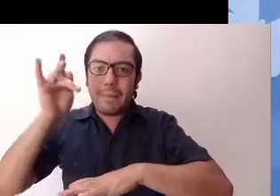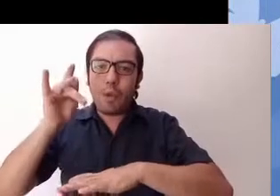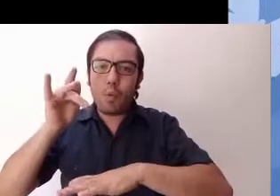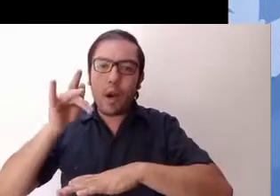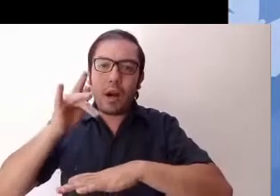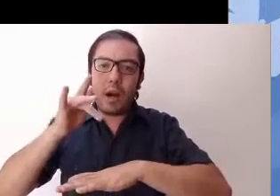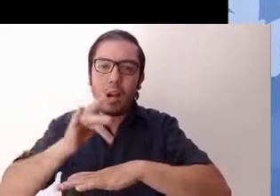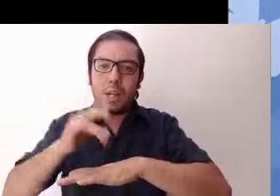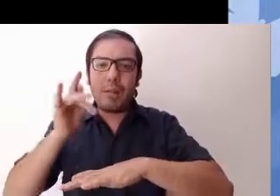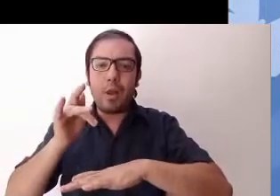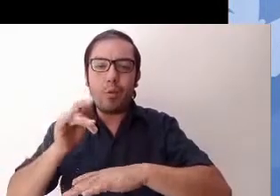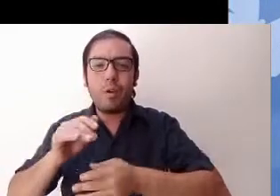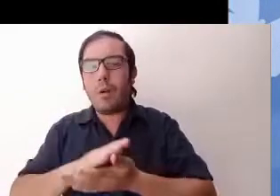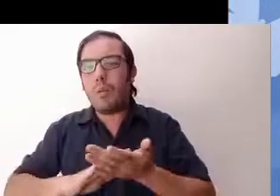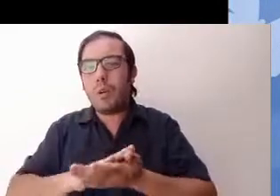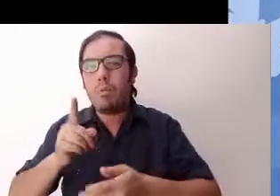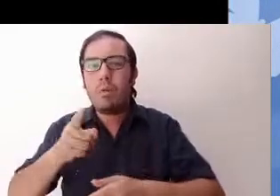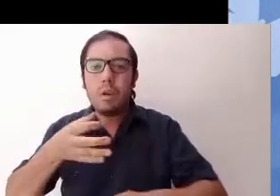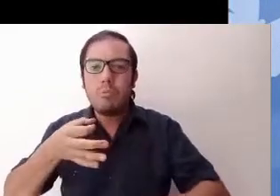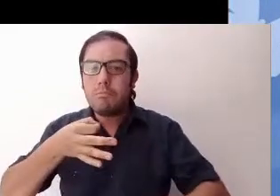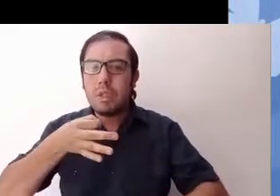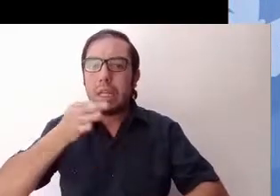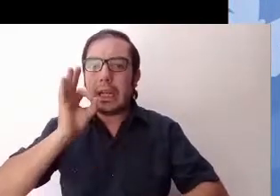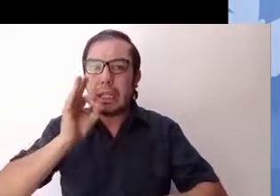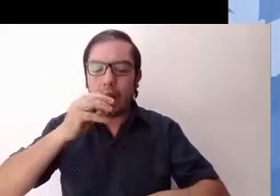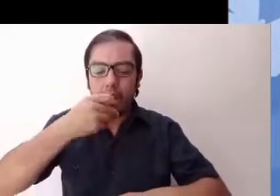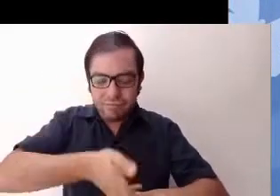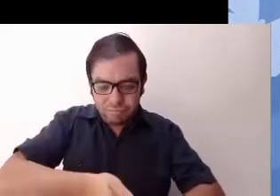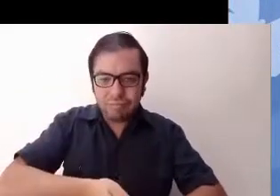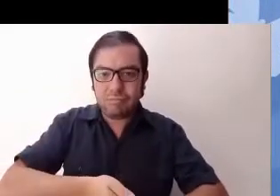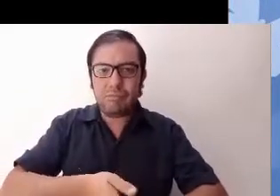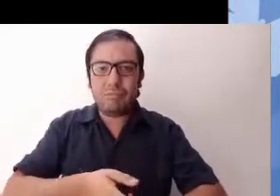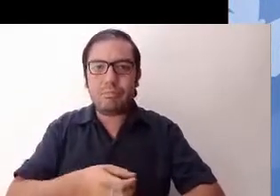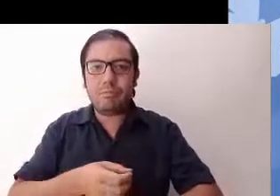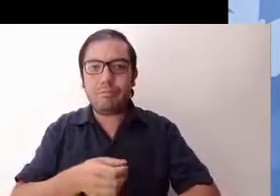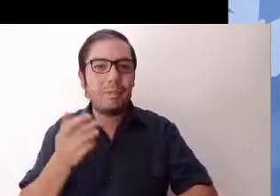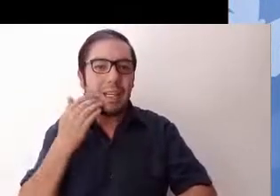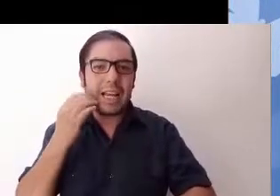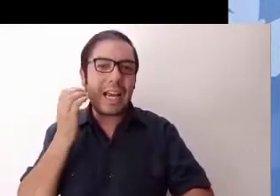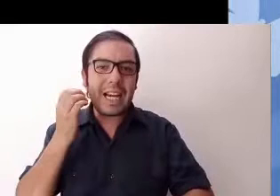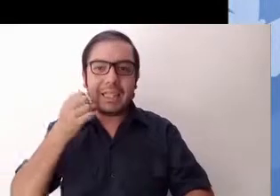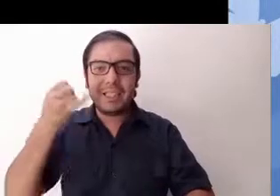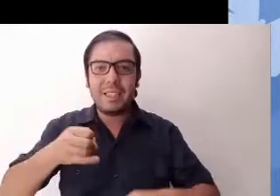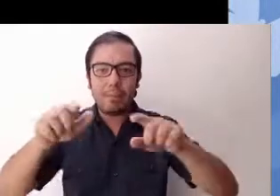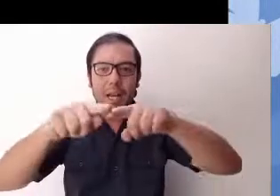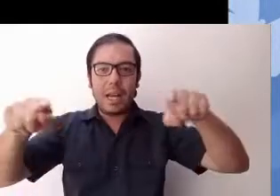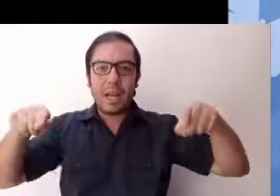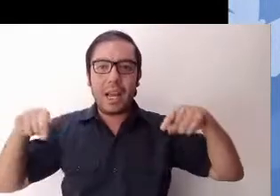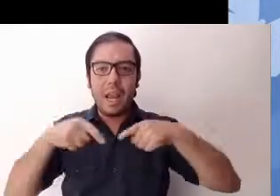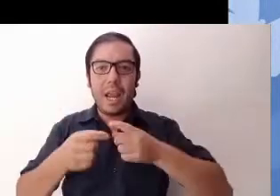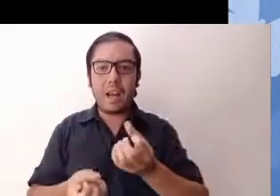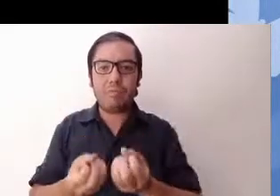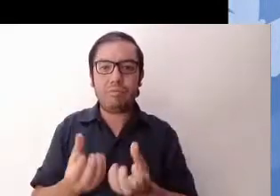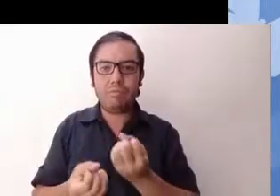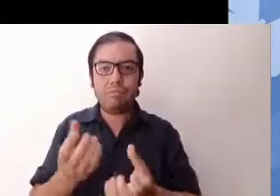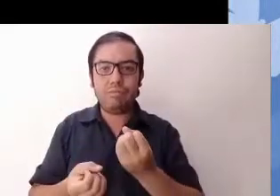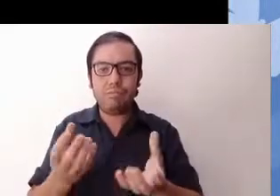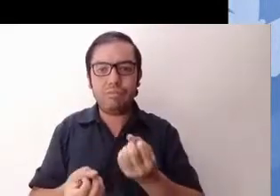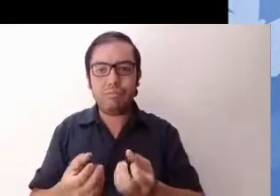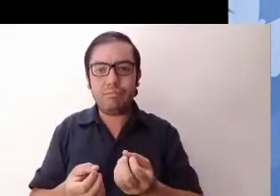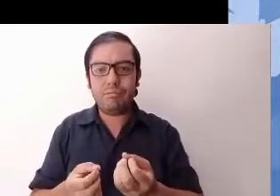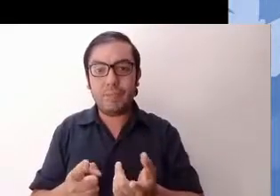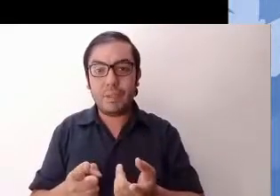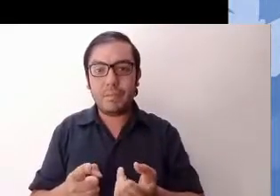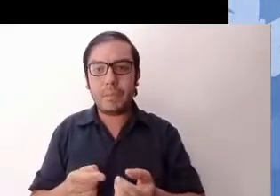Cuando nosotros hablamos de quemadura tenemos que saber que son tres tipos o tres categorías, la quemadura de primer grado, segundo grado y